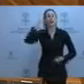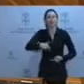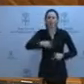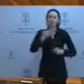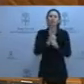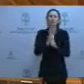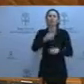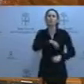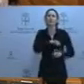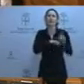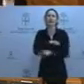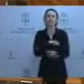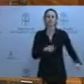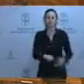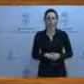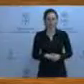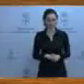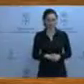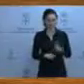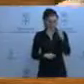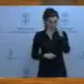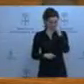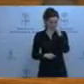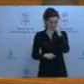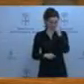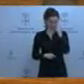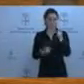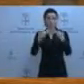en este país. Gracias, señor Torre.